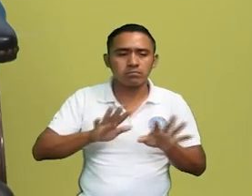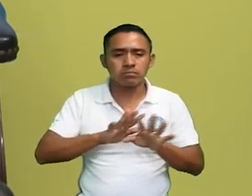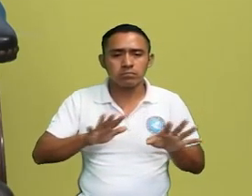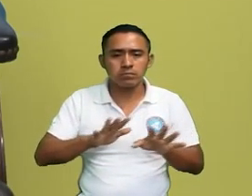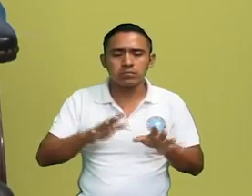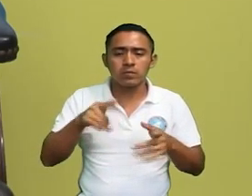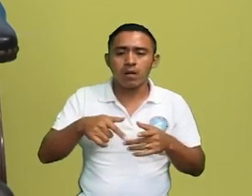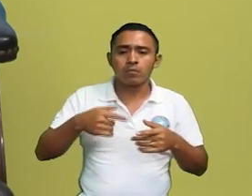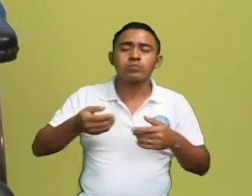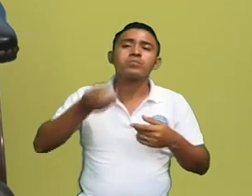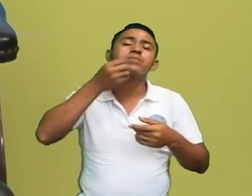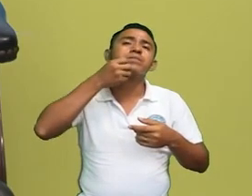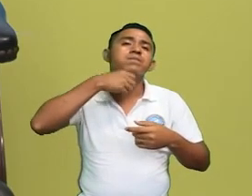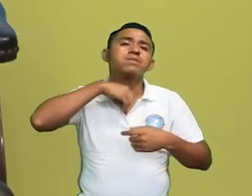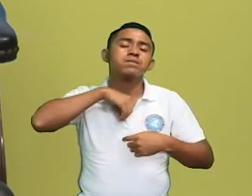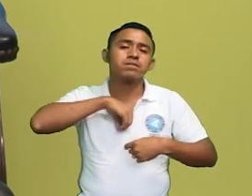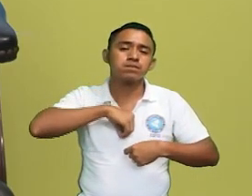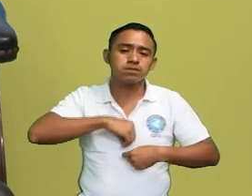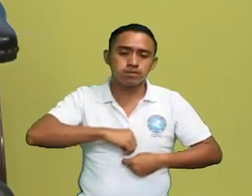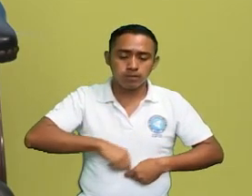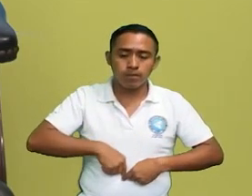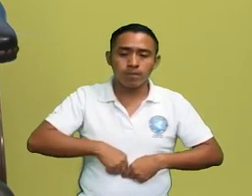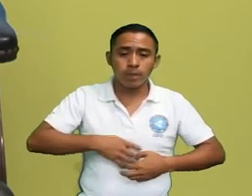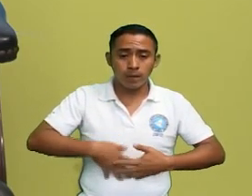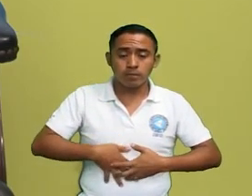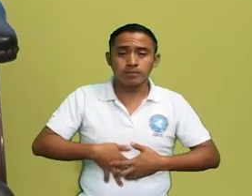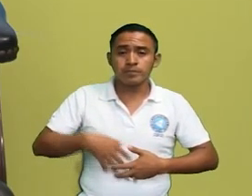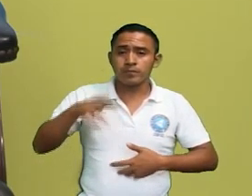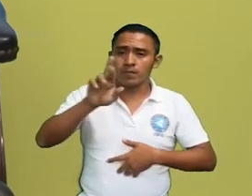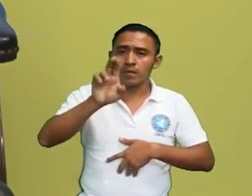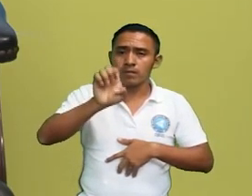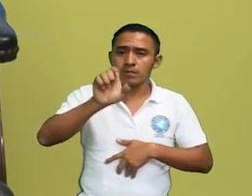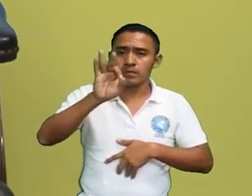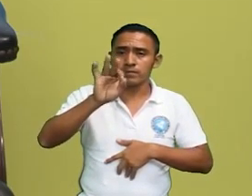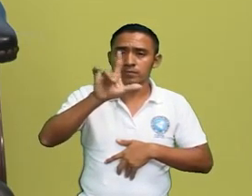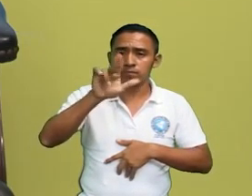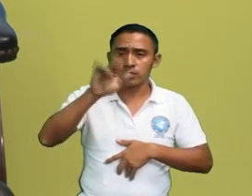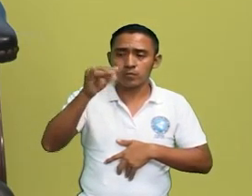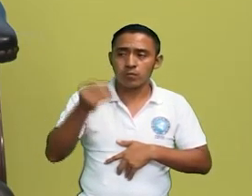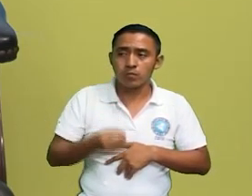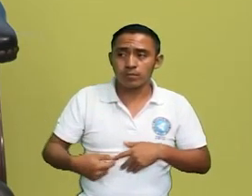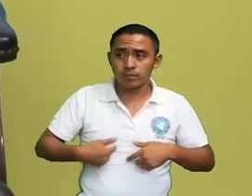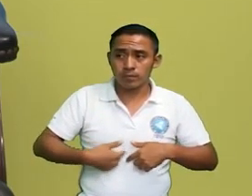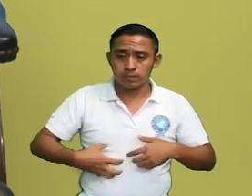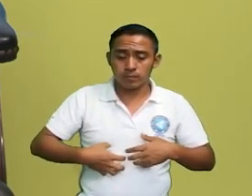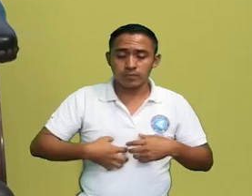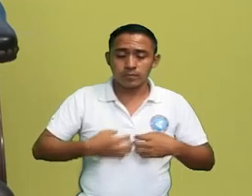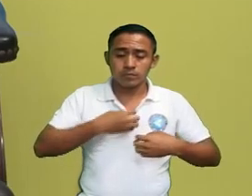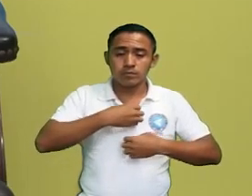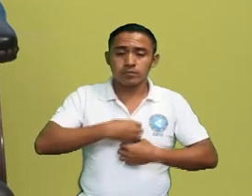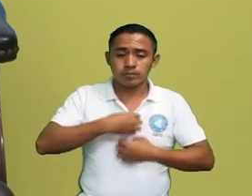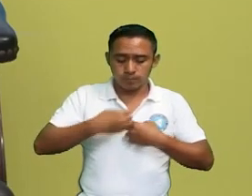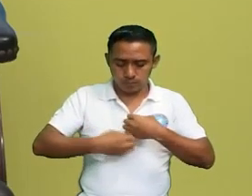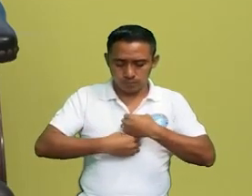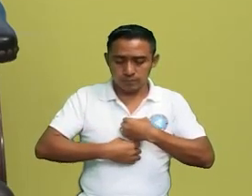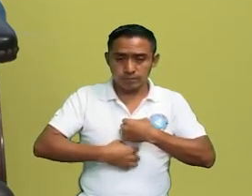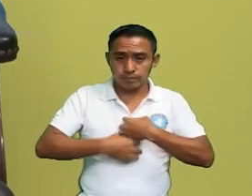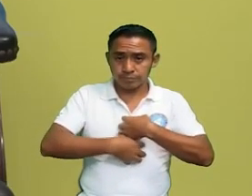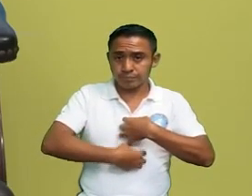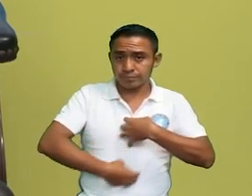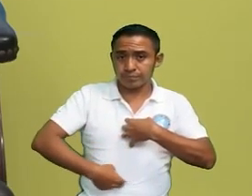va para el estómago. Entonces, el reflujo se presenta cuando los mecanismos de defensa que tiene el esófago y el estómago para